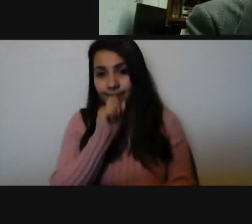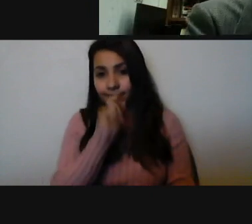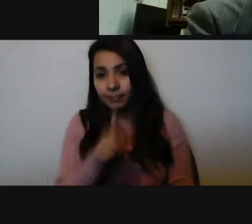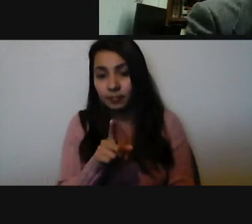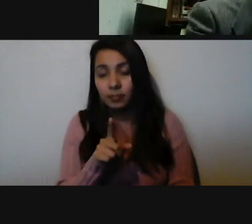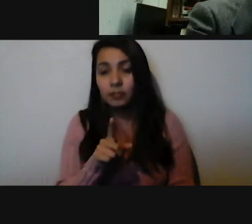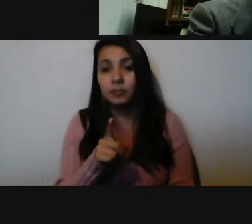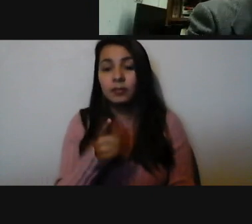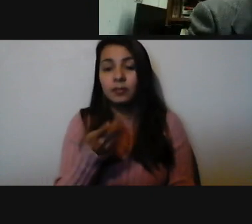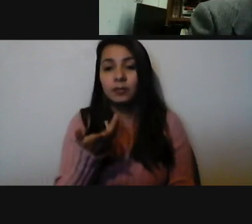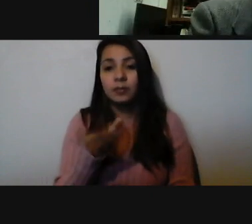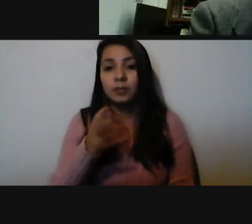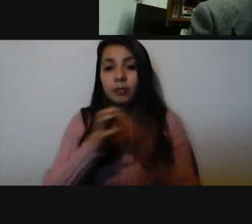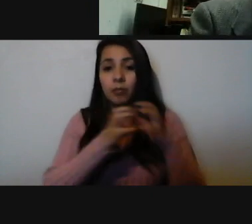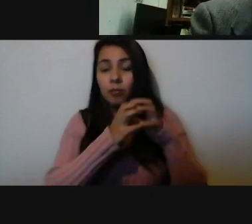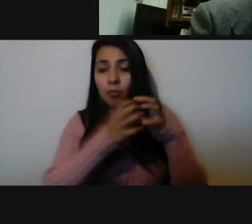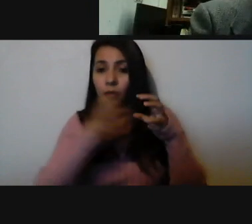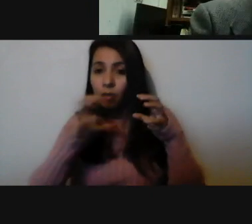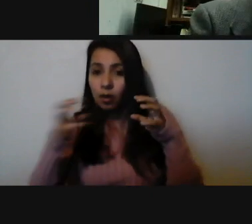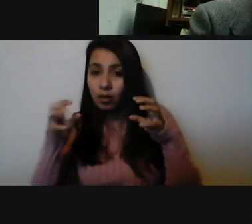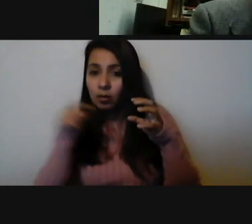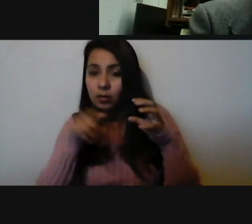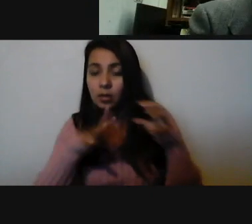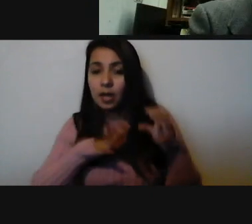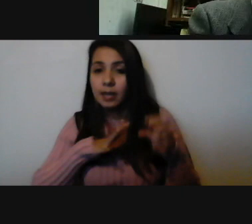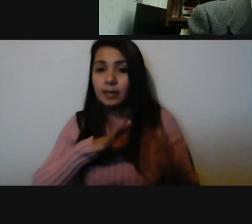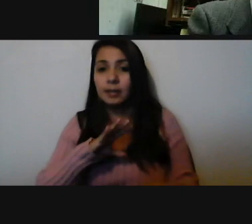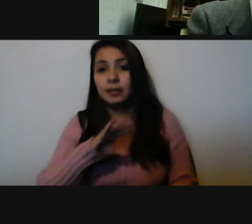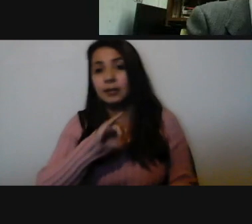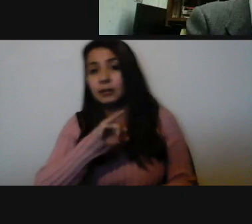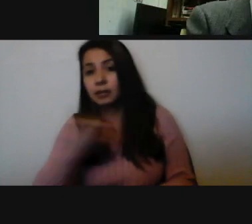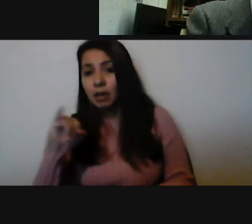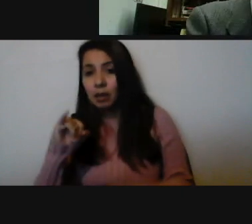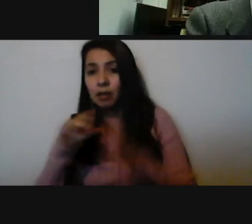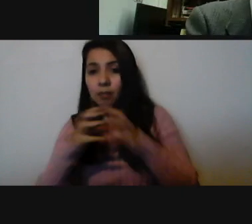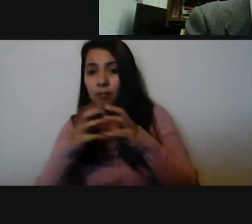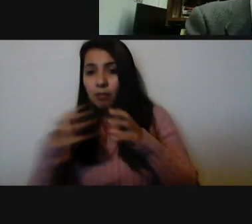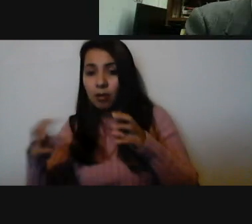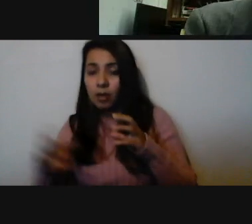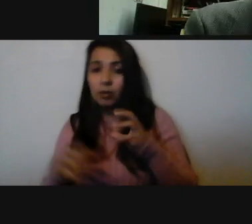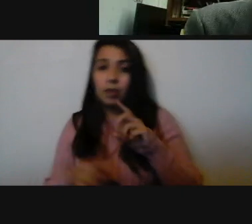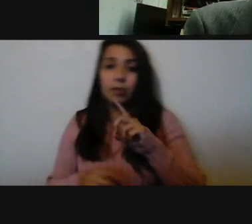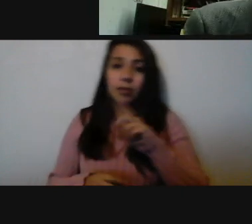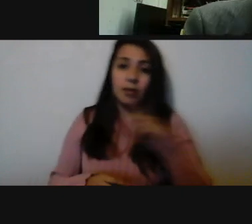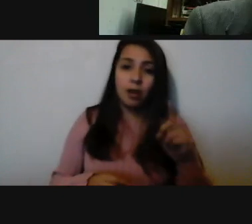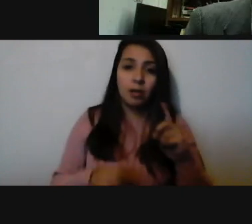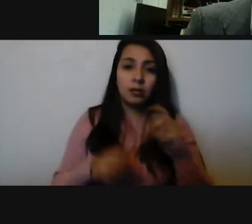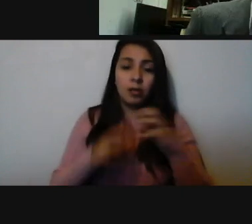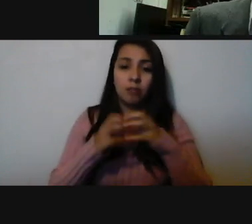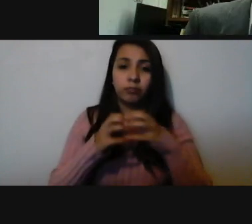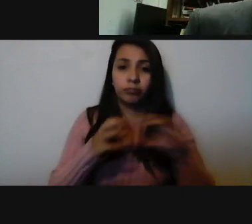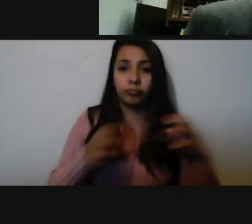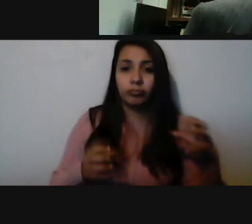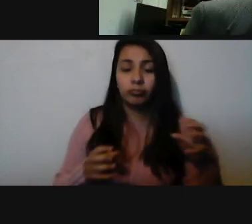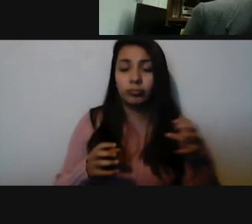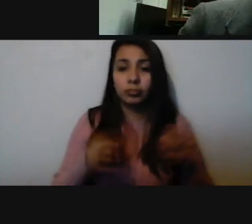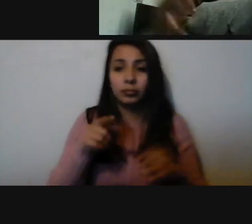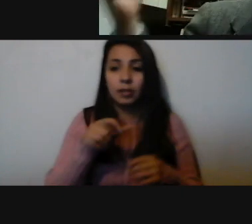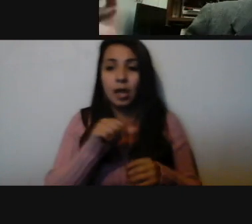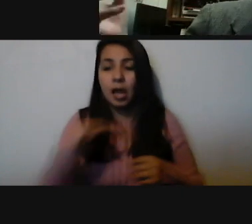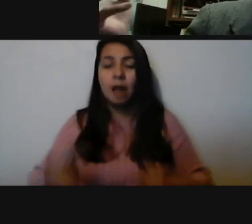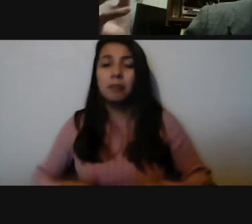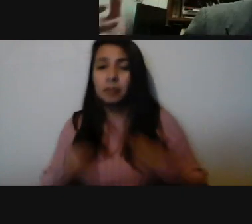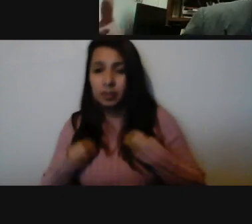nos genera otra estructura también distinta. Tenemos moléculas que son izquierdas y